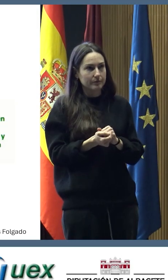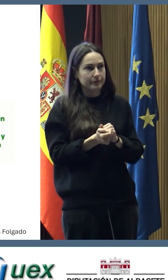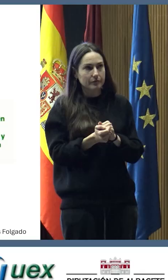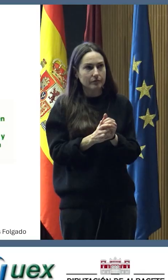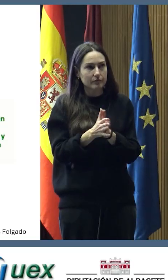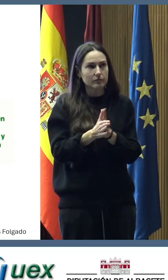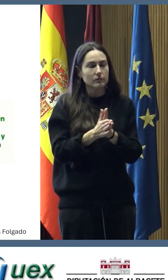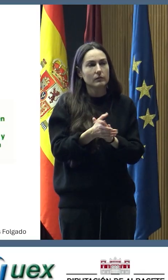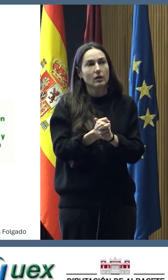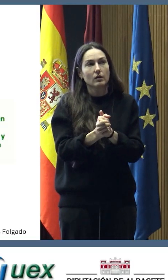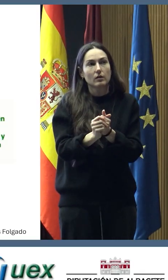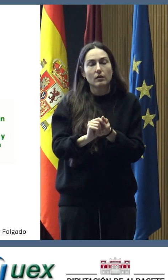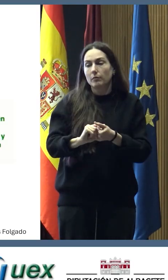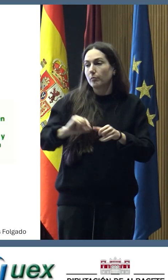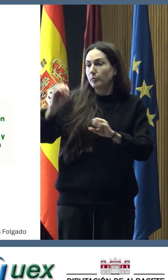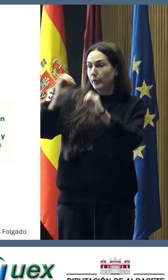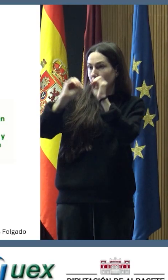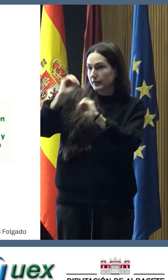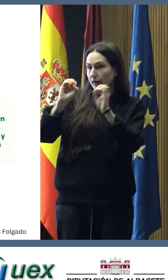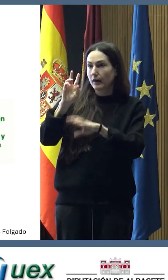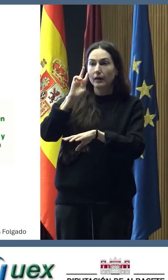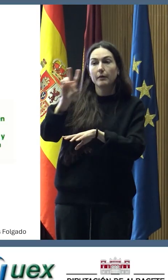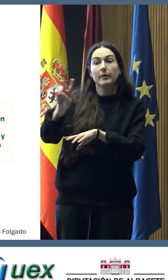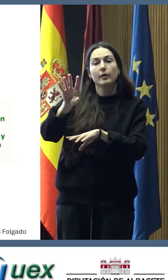el porcentaje menor que hay